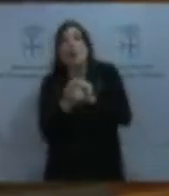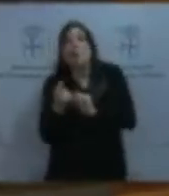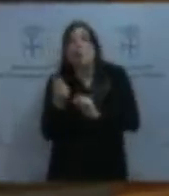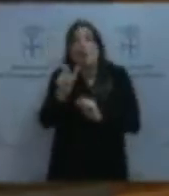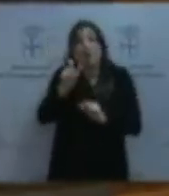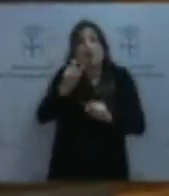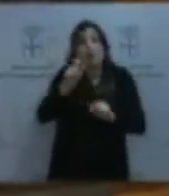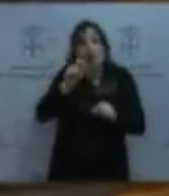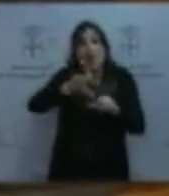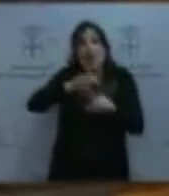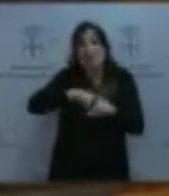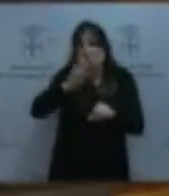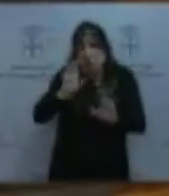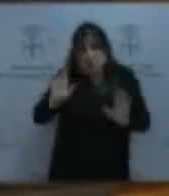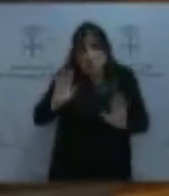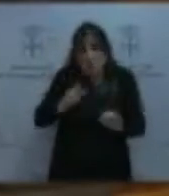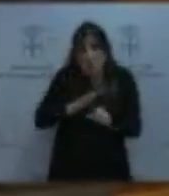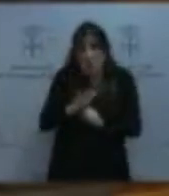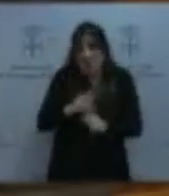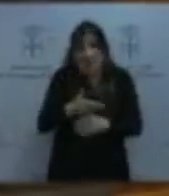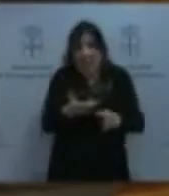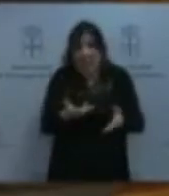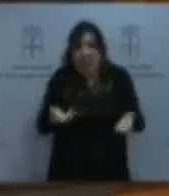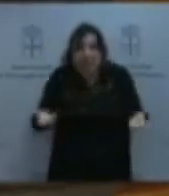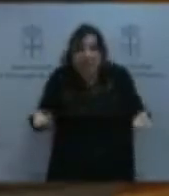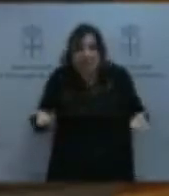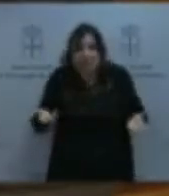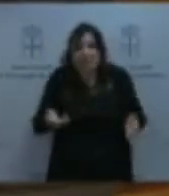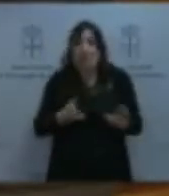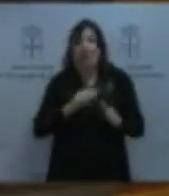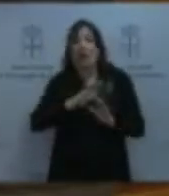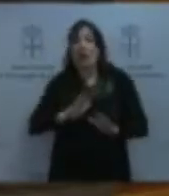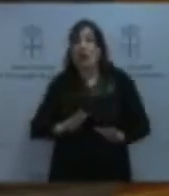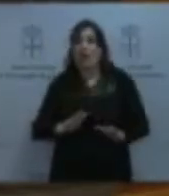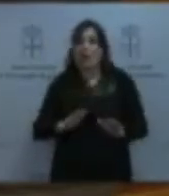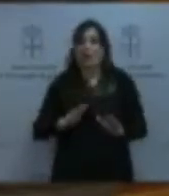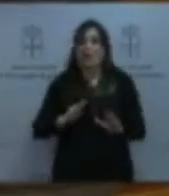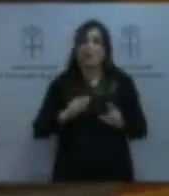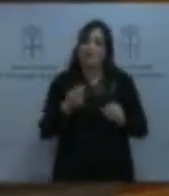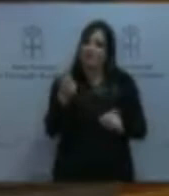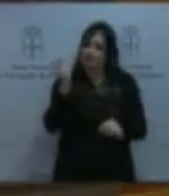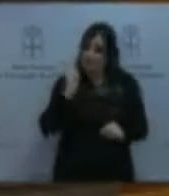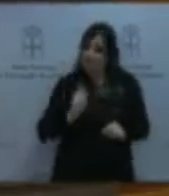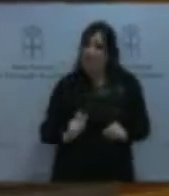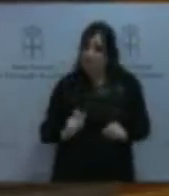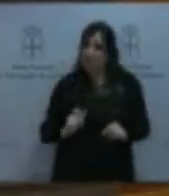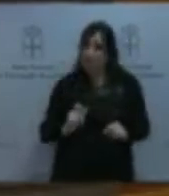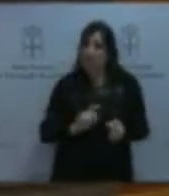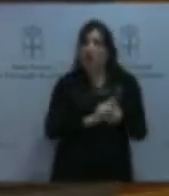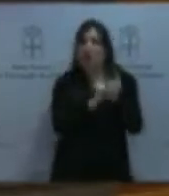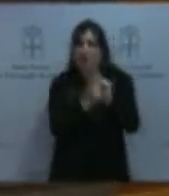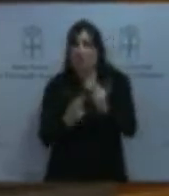caso lo que ha sido es una transferencia desde los salarios a las rentas del capital, ¿no? A día de hoy, pues los salarios representan